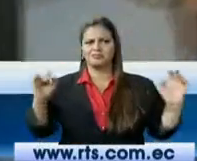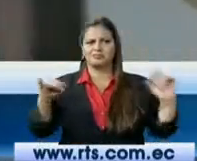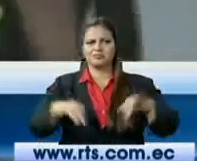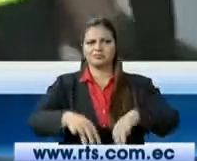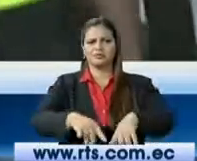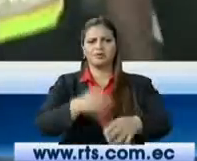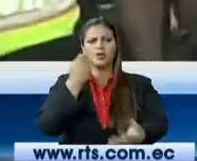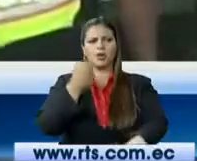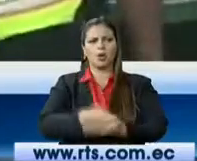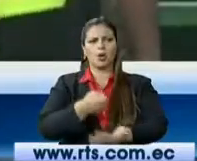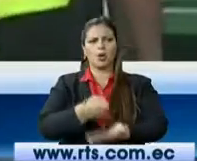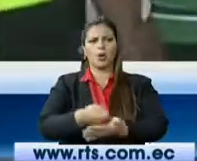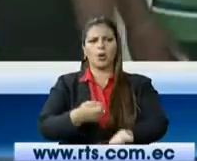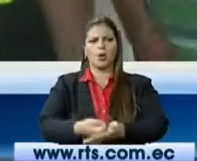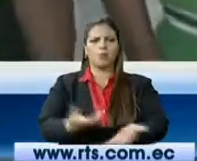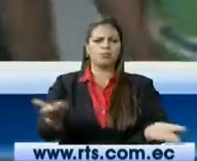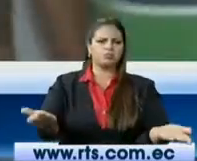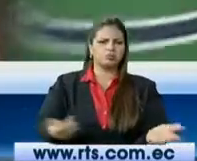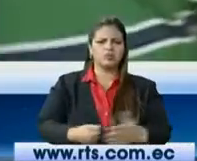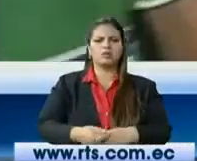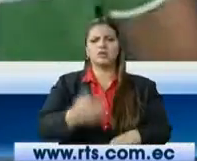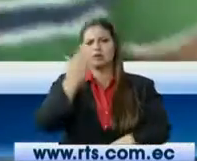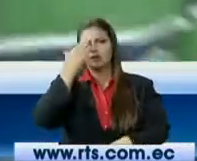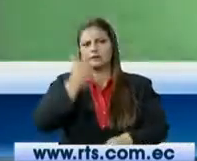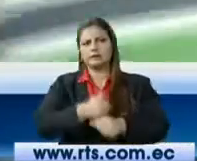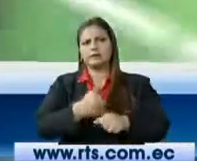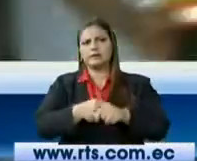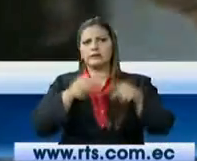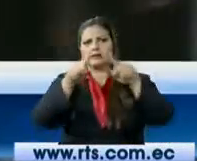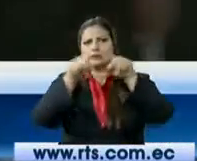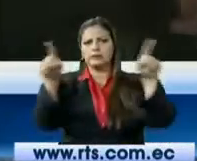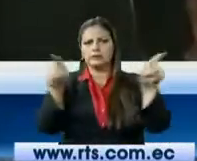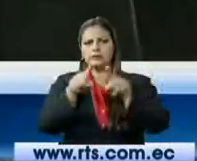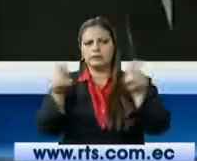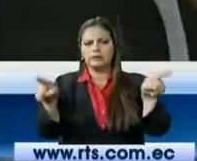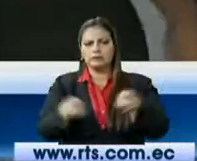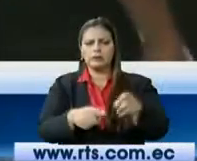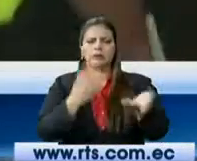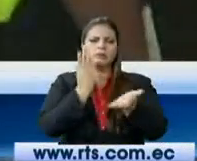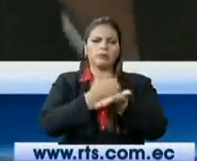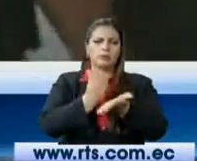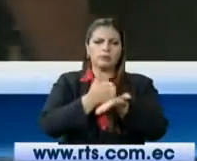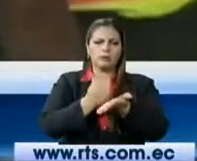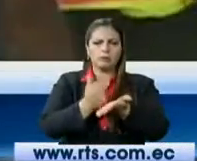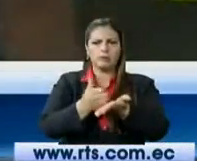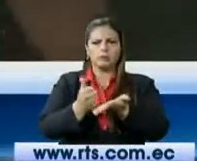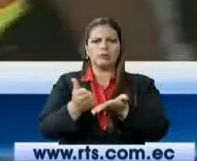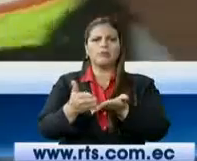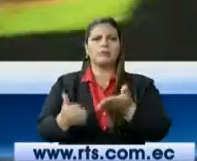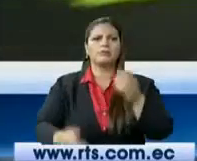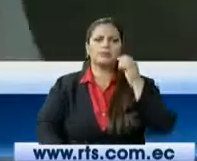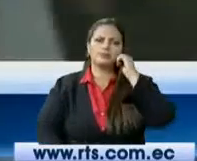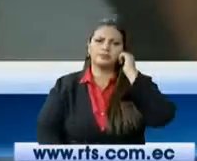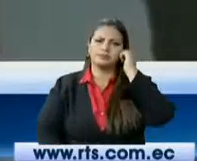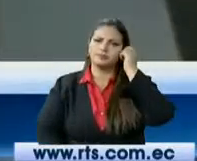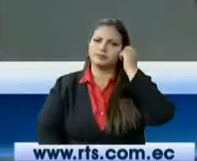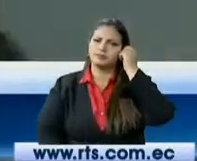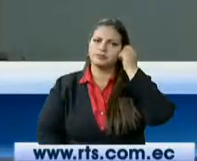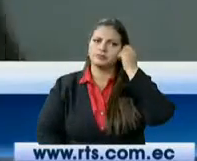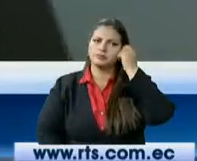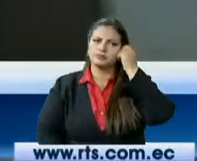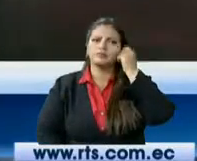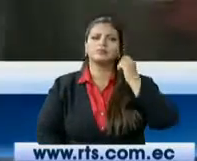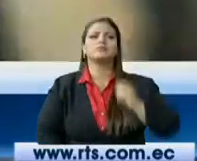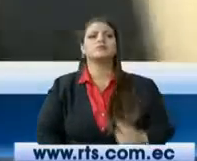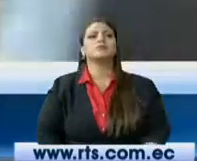es oportuno este tipo de controles, pues, para que no exista especulación de precios. En este momento, recordamos, estamos en el